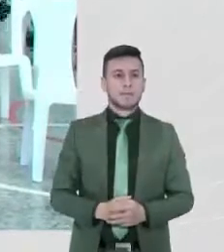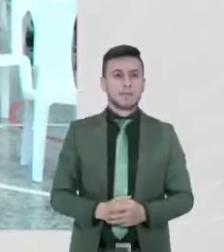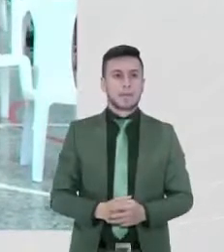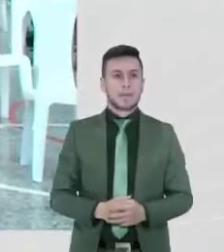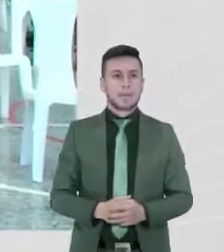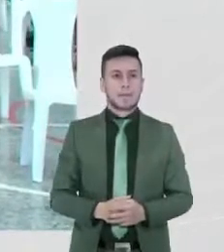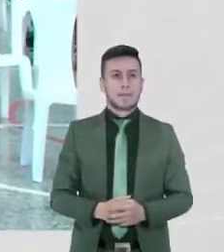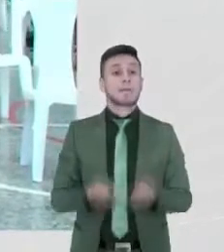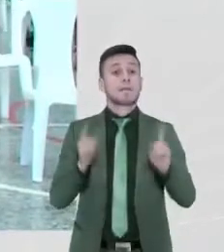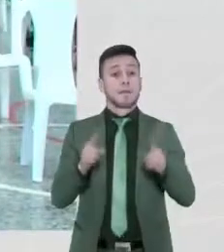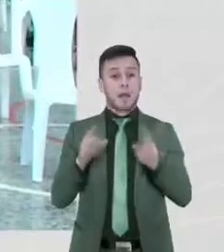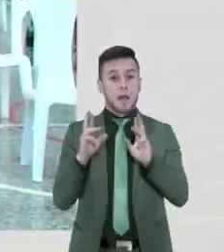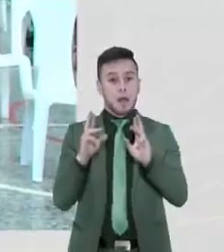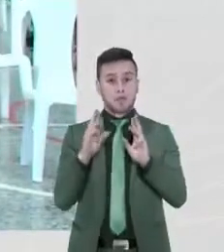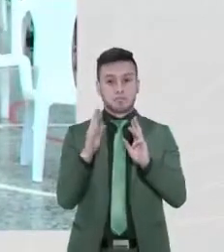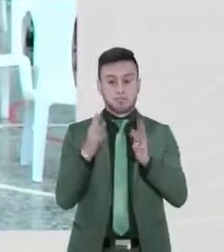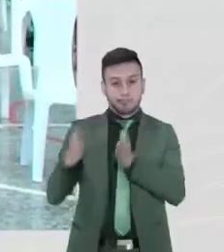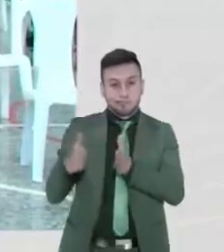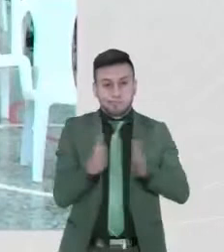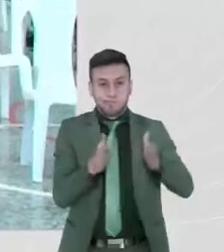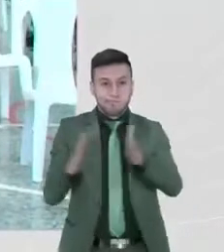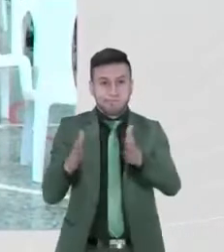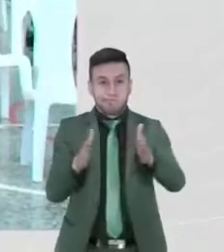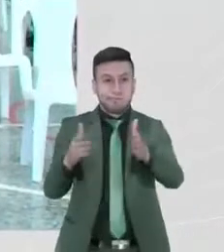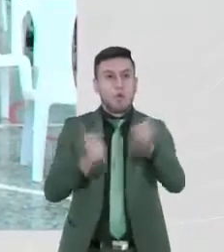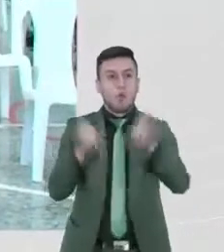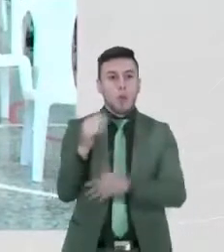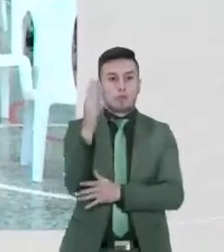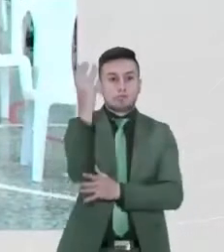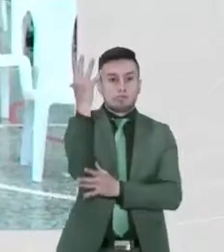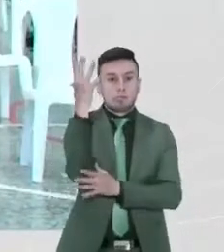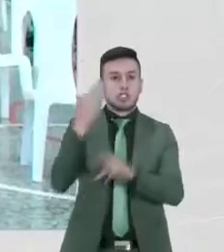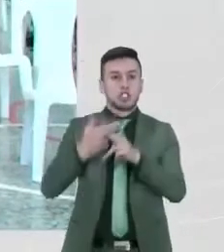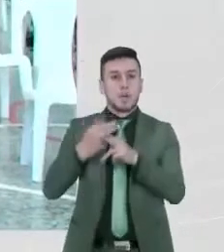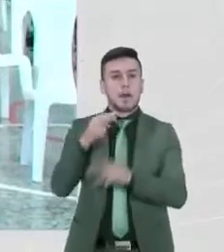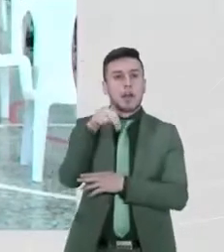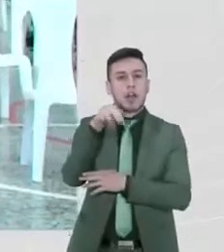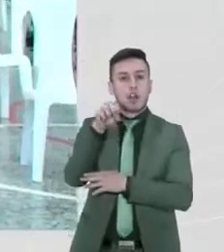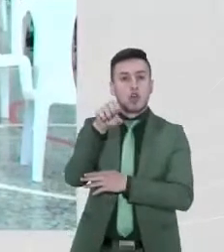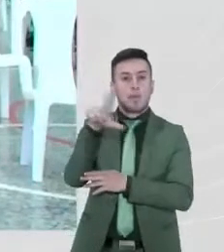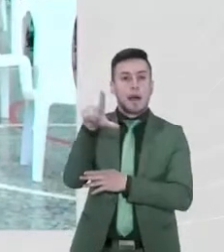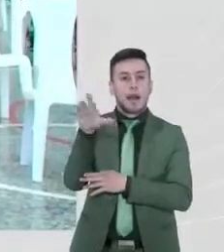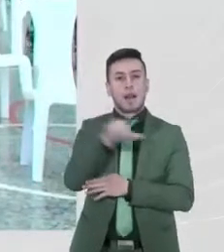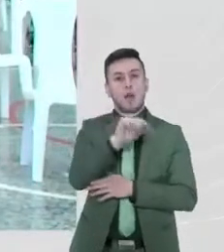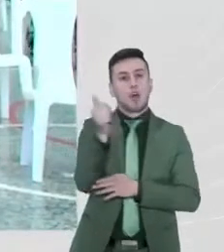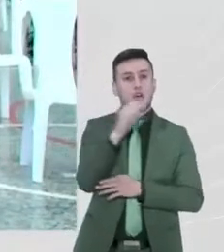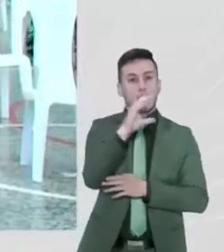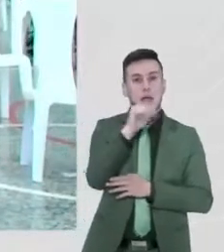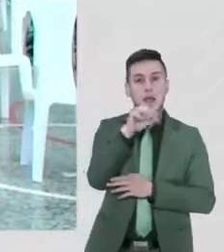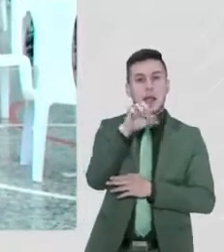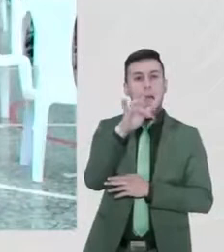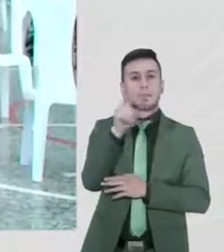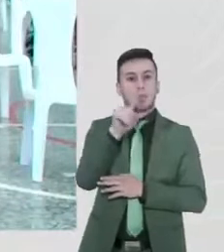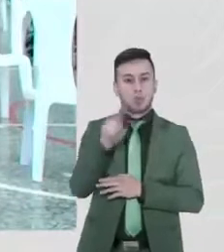para acercar los caminos. Estos son el cactus y el nopal, que están en peligro, conocido como los